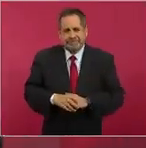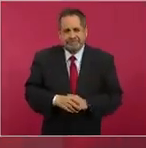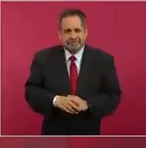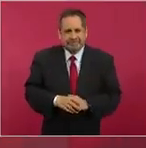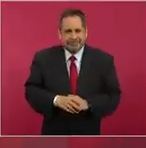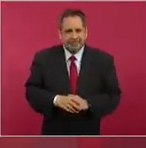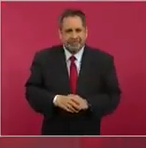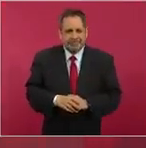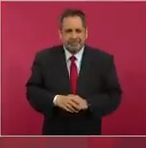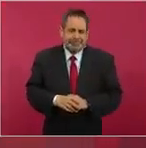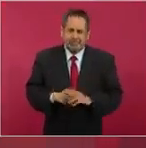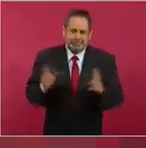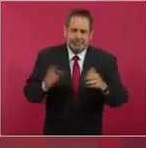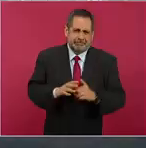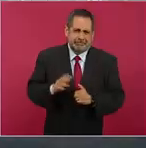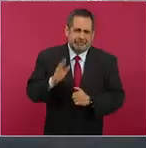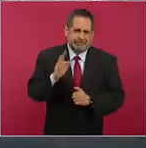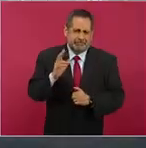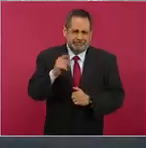Ya